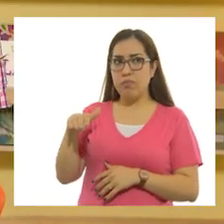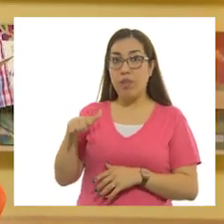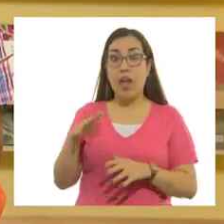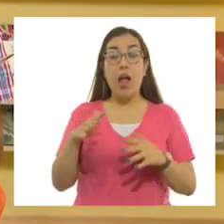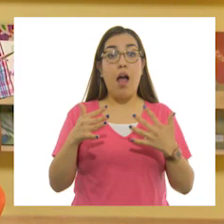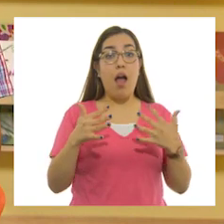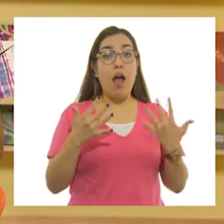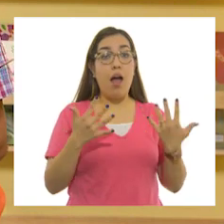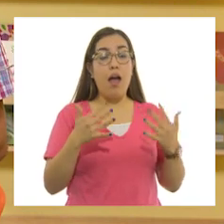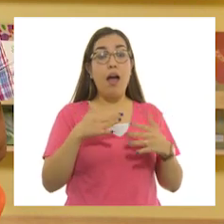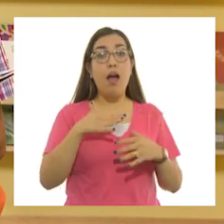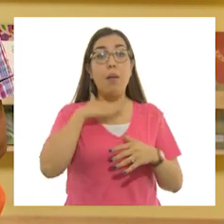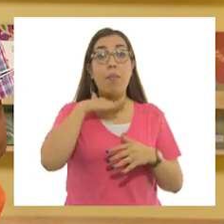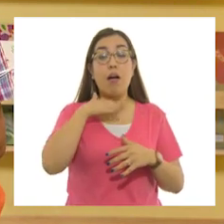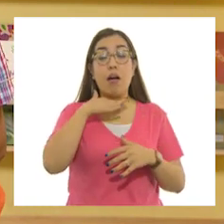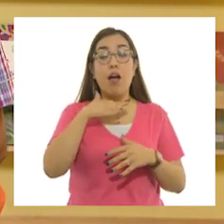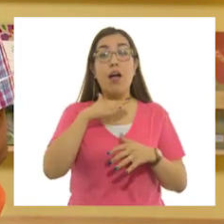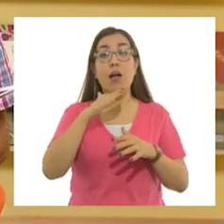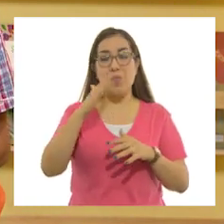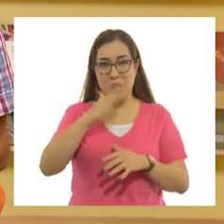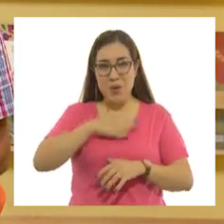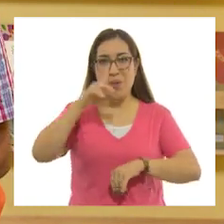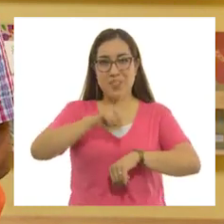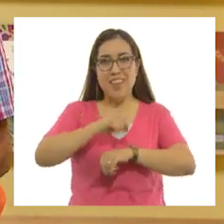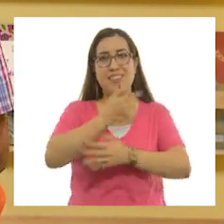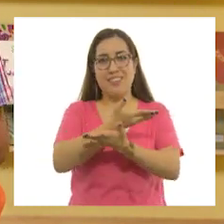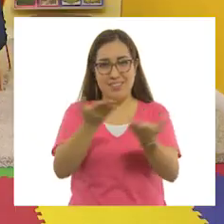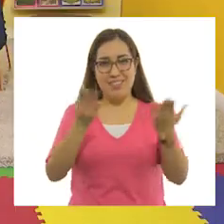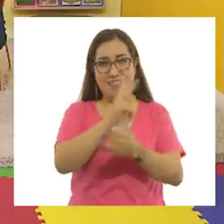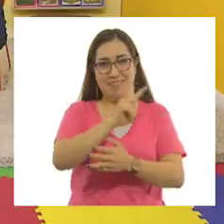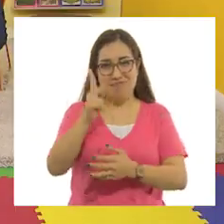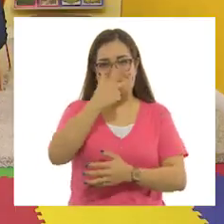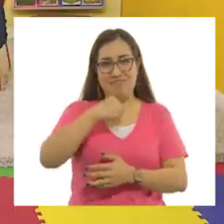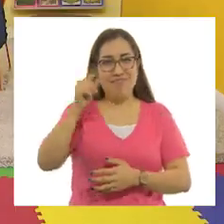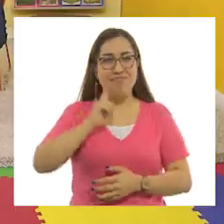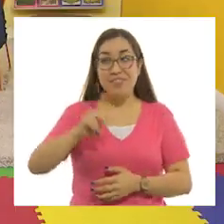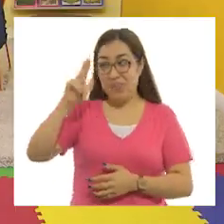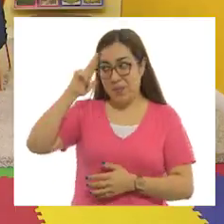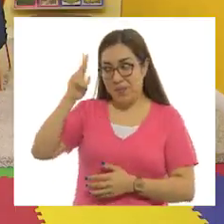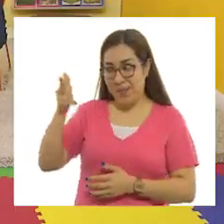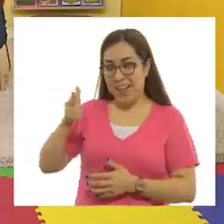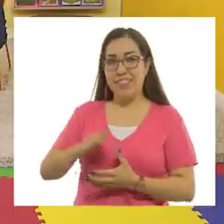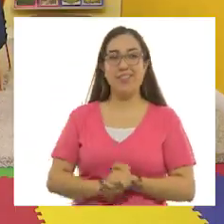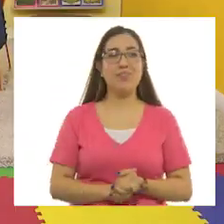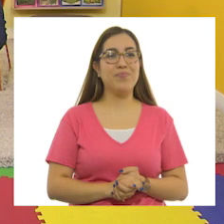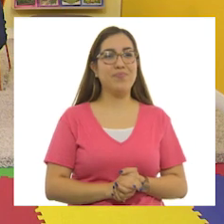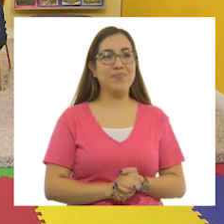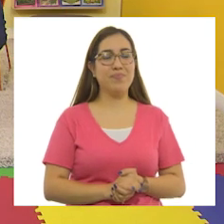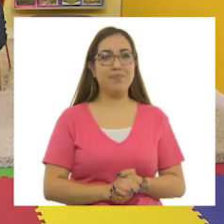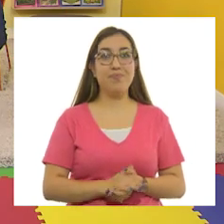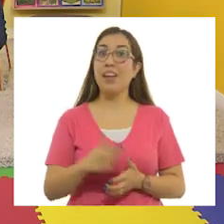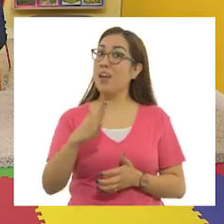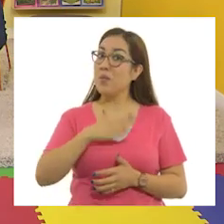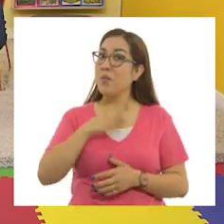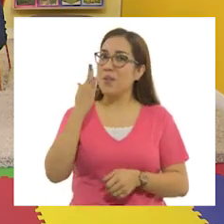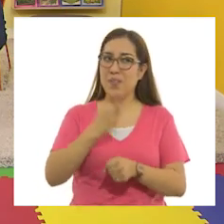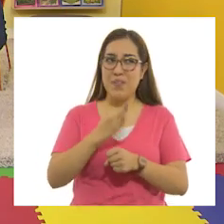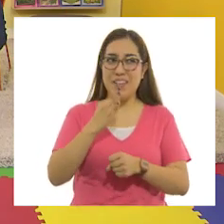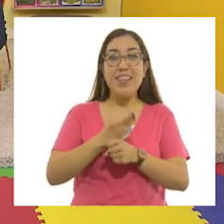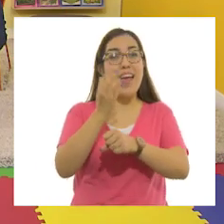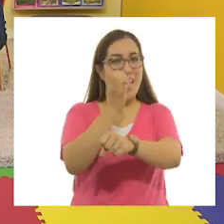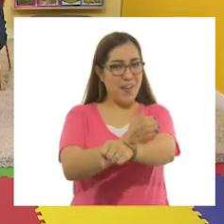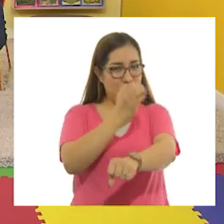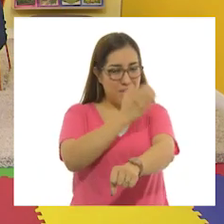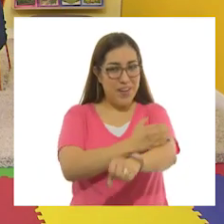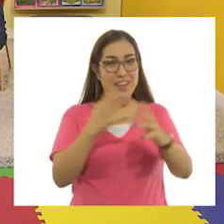así buenos días a todas ya todos hola adriana hola qué bueno que puedan acompañarnos hoy desde su